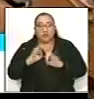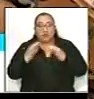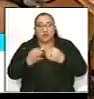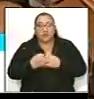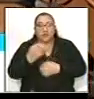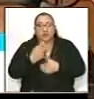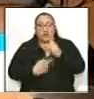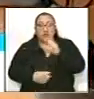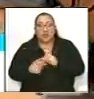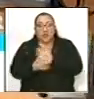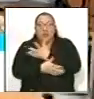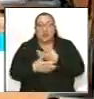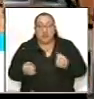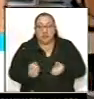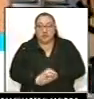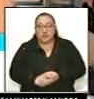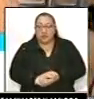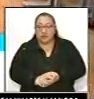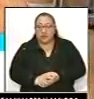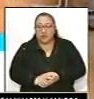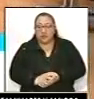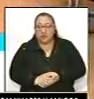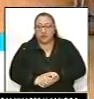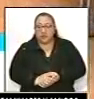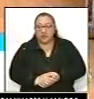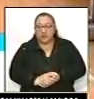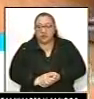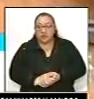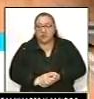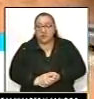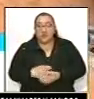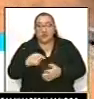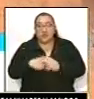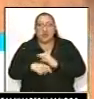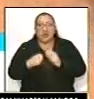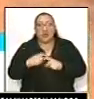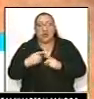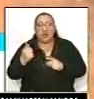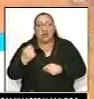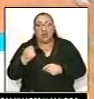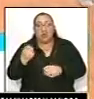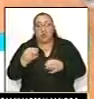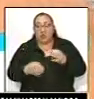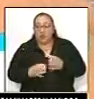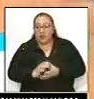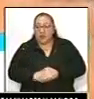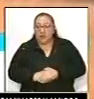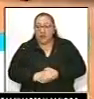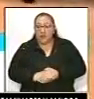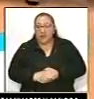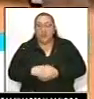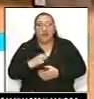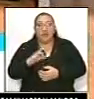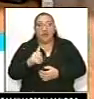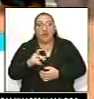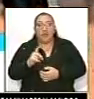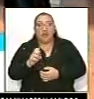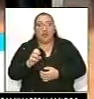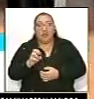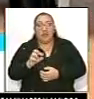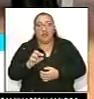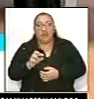de Desaparecidos Asesinados Extrajudicialmente. Mi organización se llama ANFADEP.